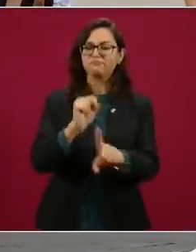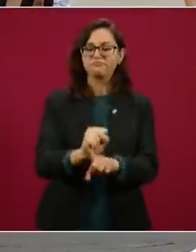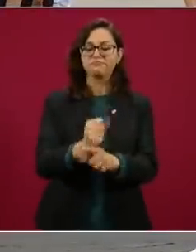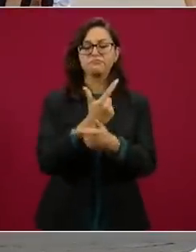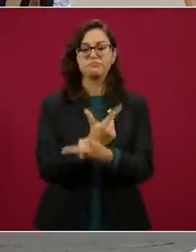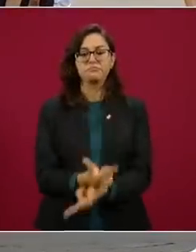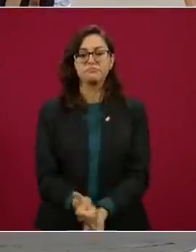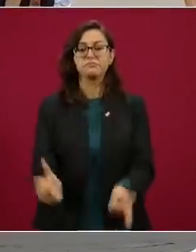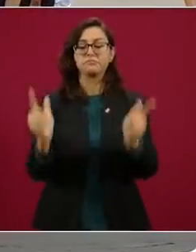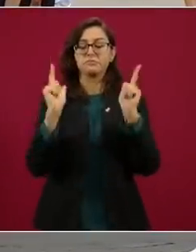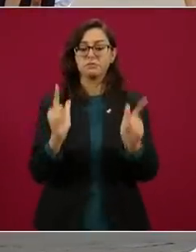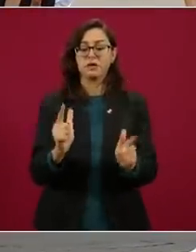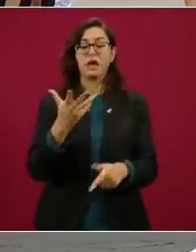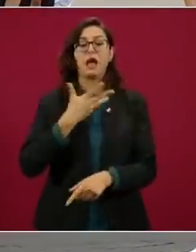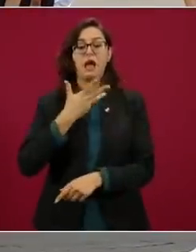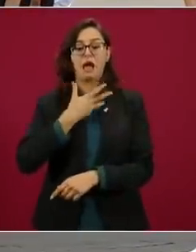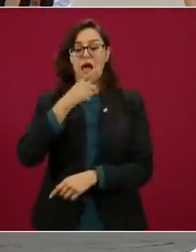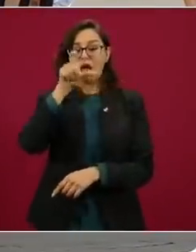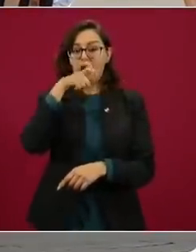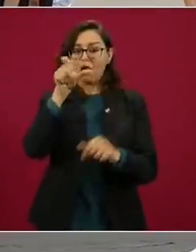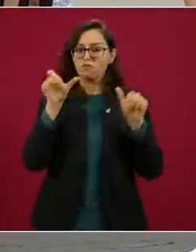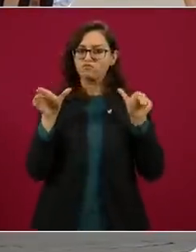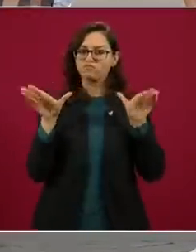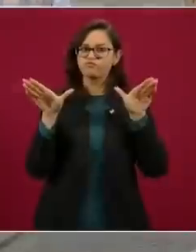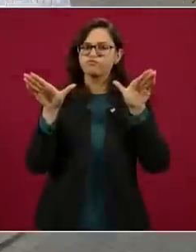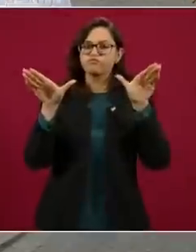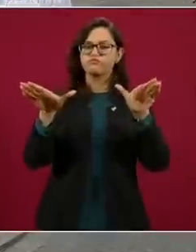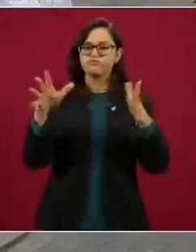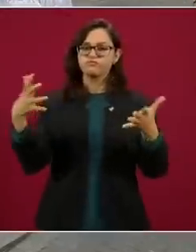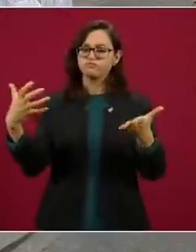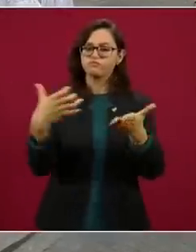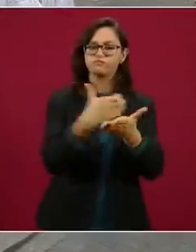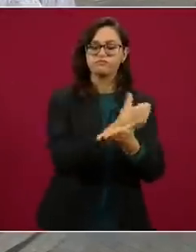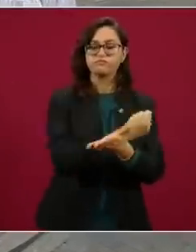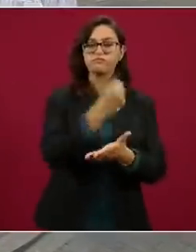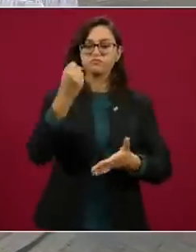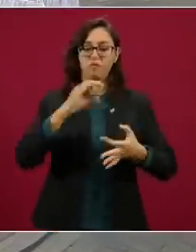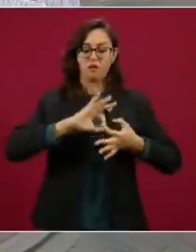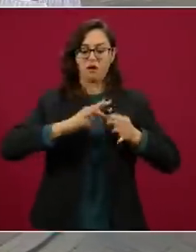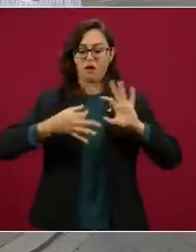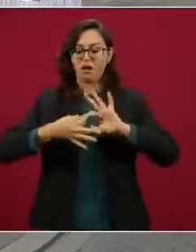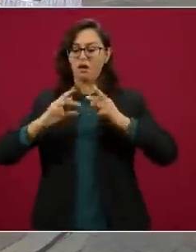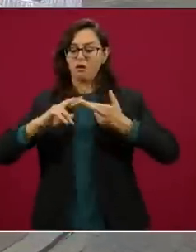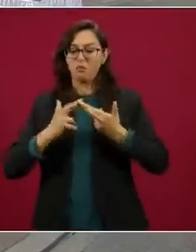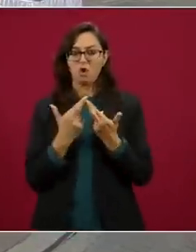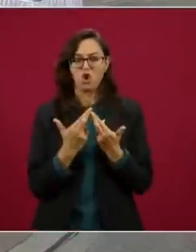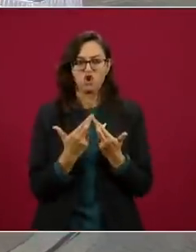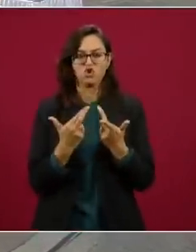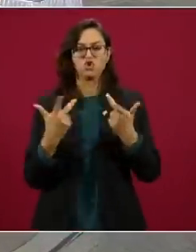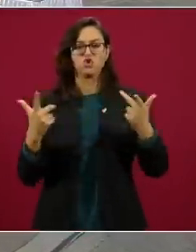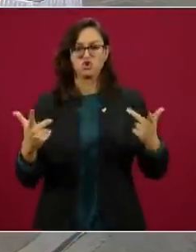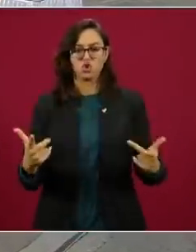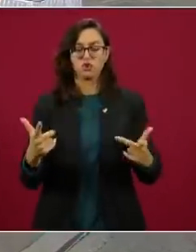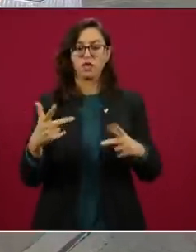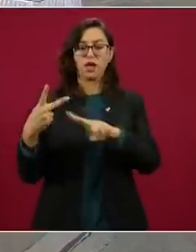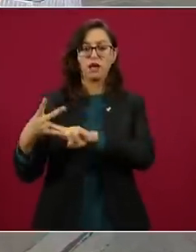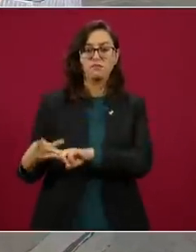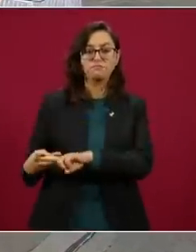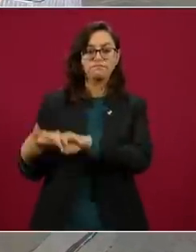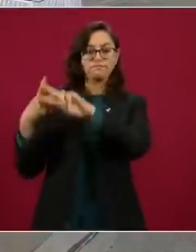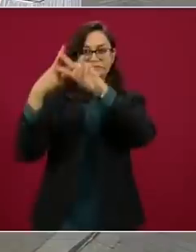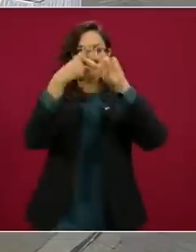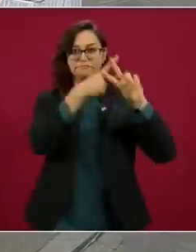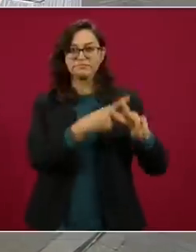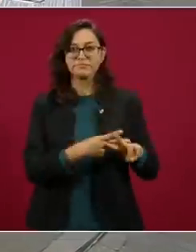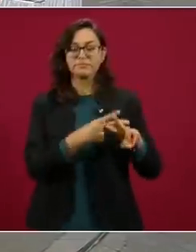por un águila real mexicana triunfante sosteniendo una cadena rota circundada por los destellos de una estrella